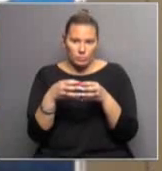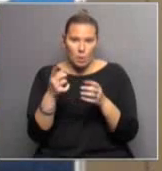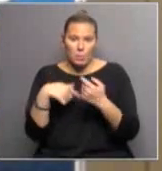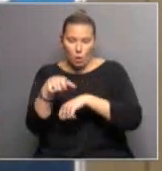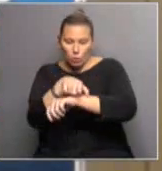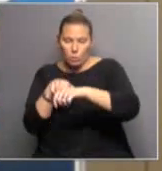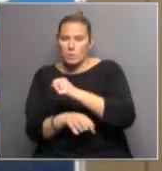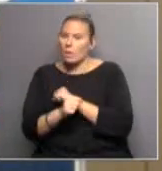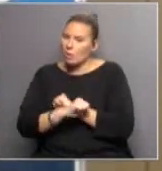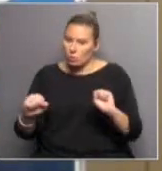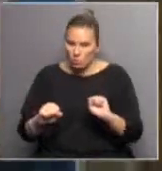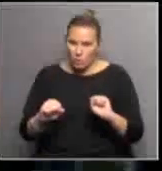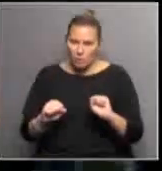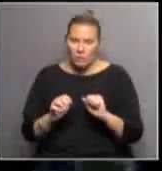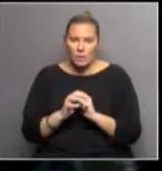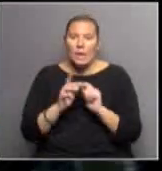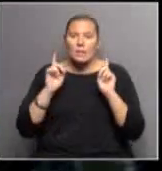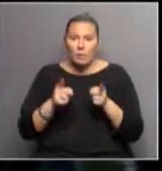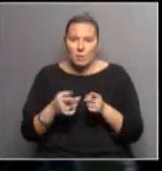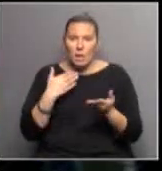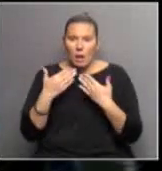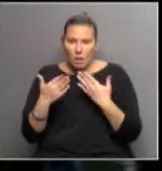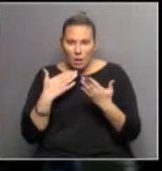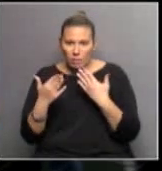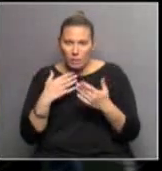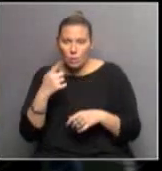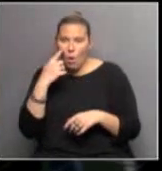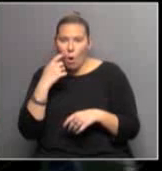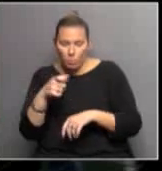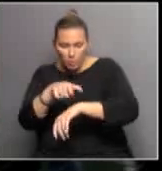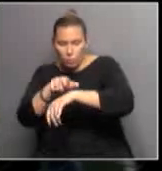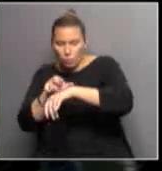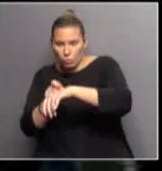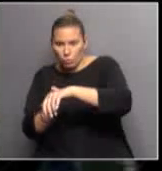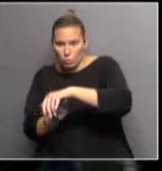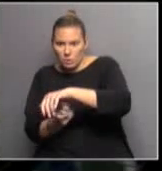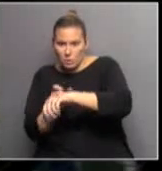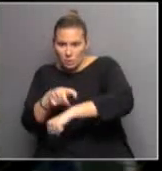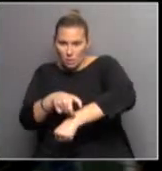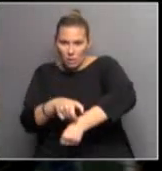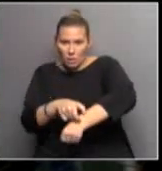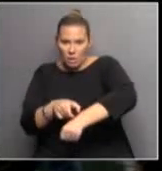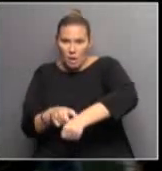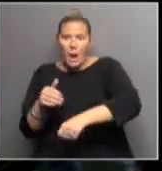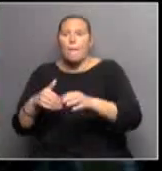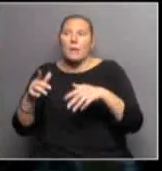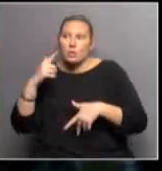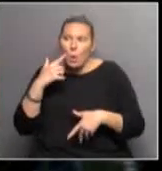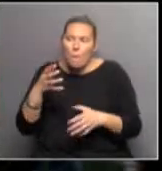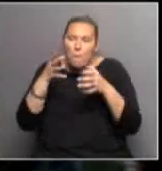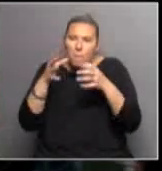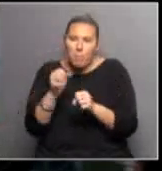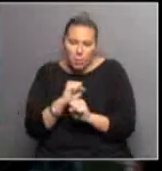tobillera no se puede. No se puede. Bueno. Que también estamos hablando de que los varones que tienen tobillera son los varones, digamos, que tienen como mayor riesgo de